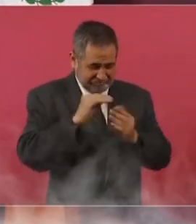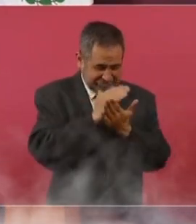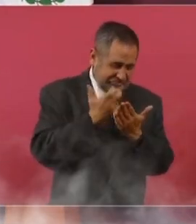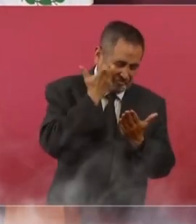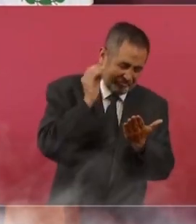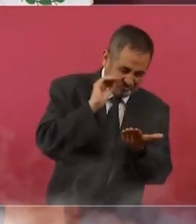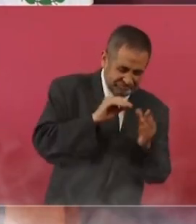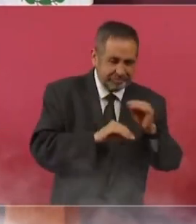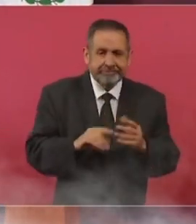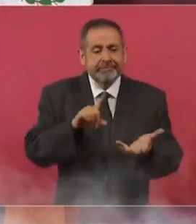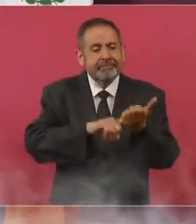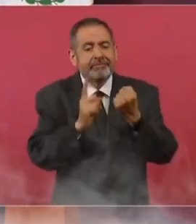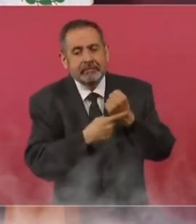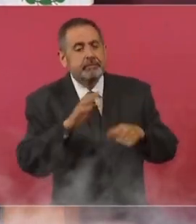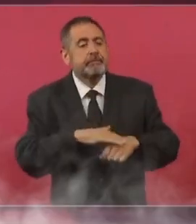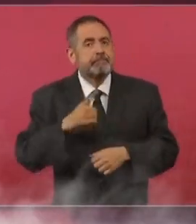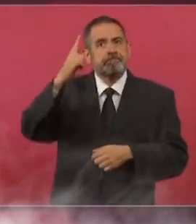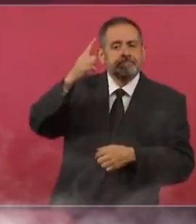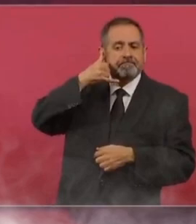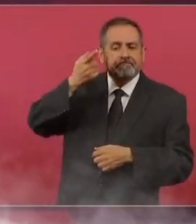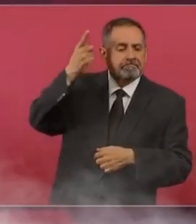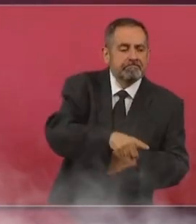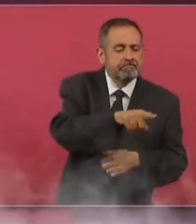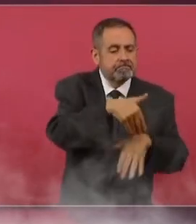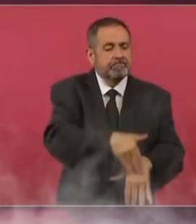él. Porque ya tiene consigna.